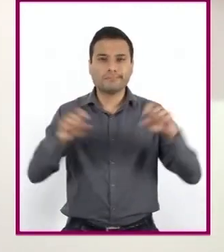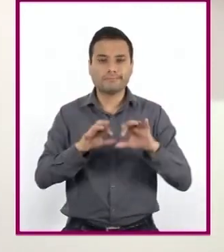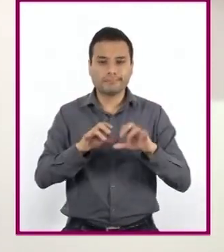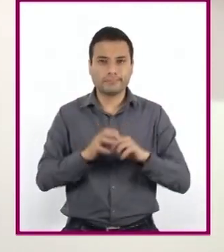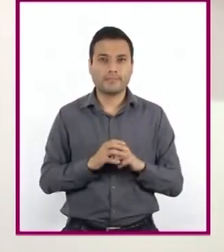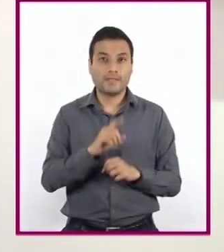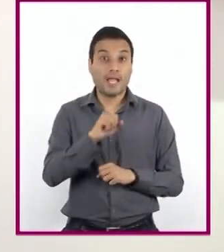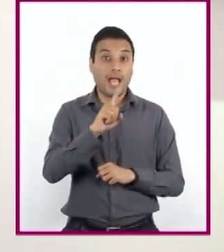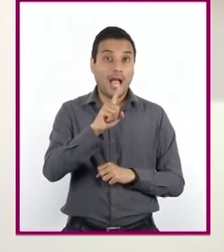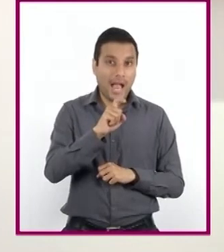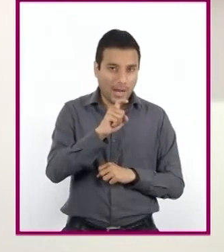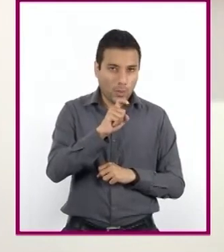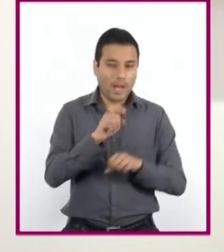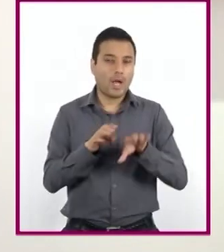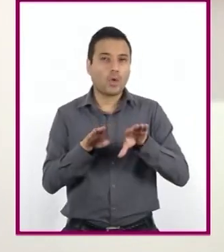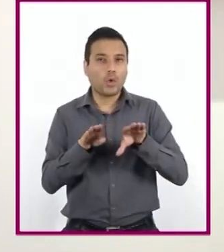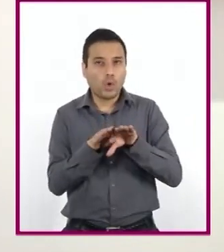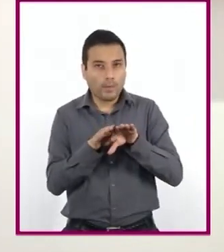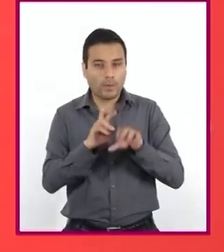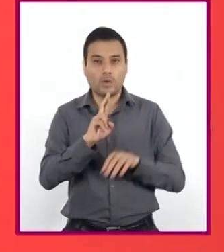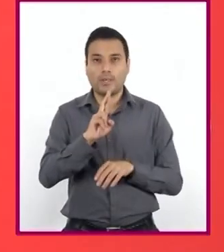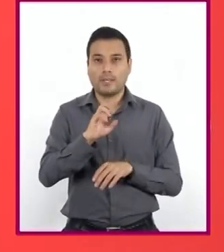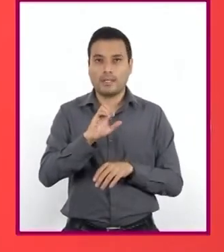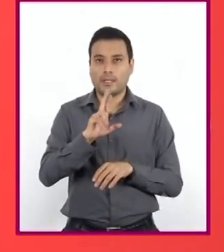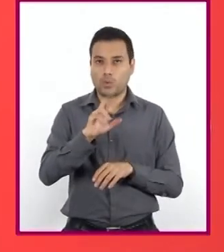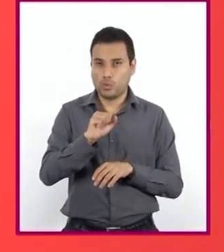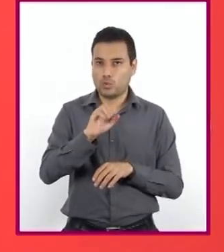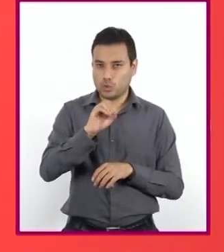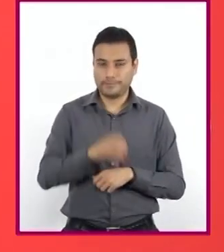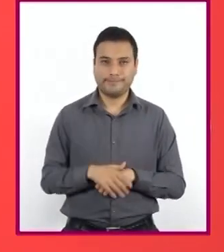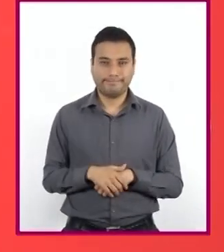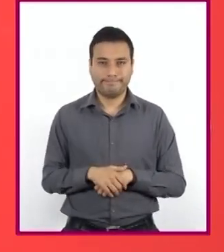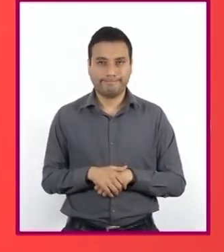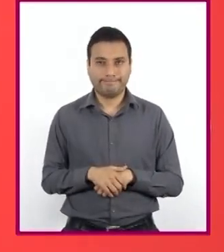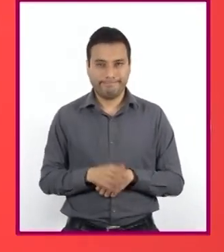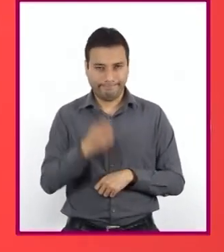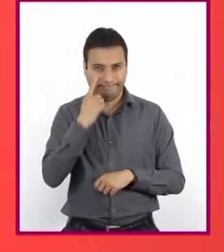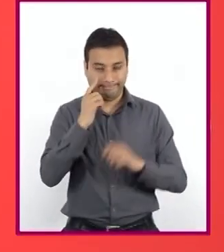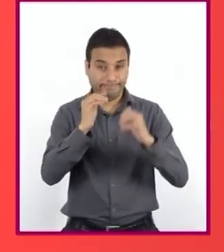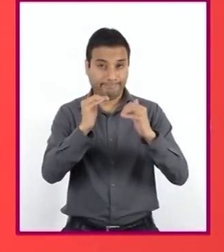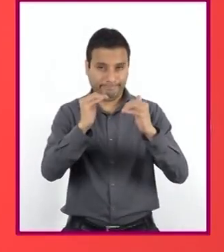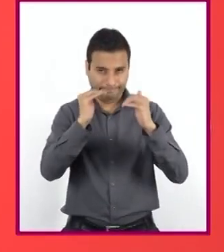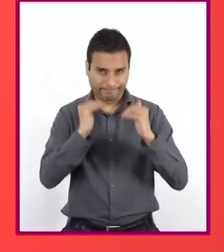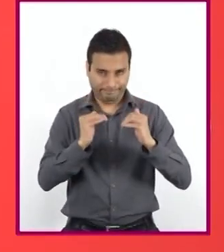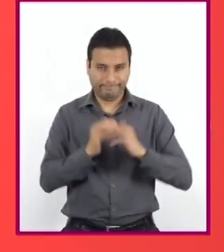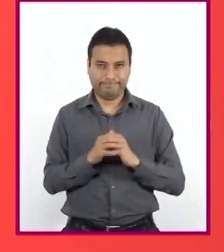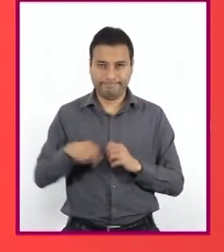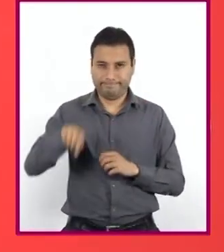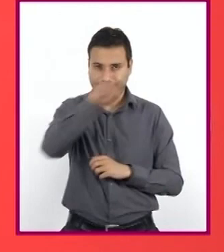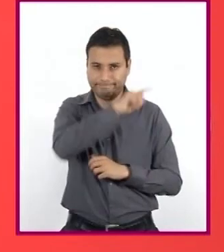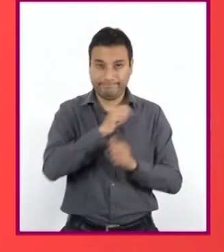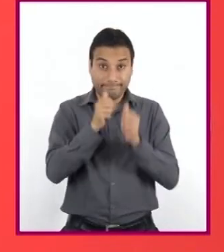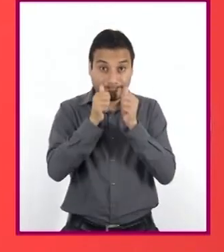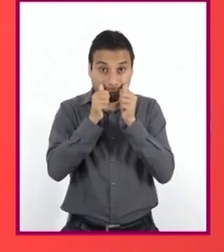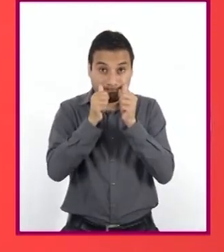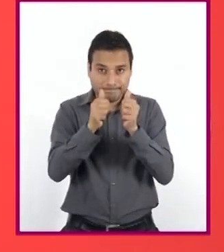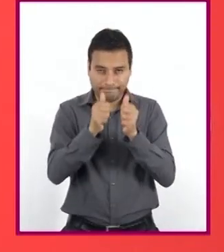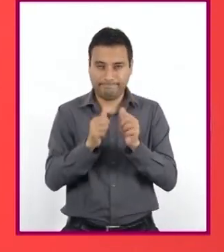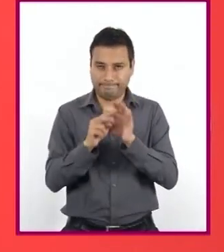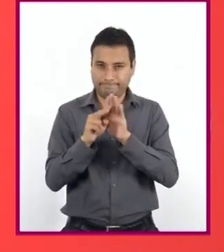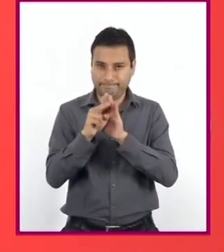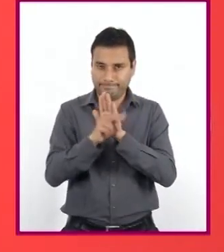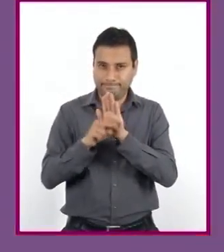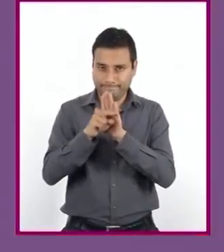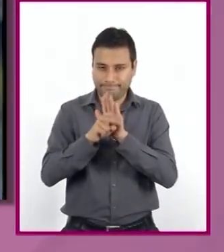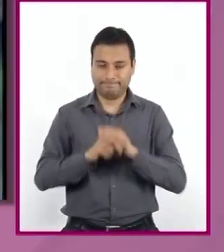agua como recurso y les aparecerá. Y a continuación, les invitamos a que pongan mucha atención al siguiente